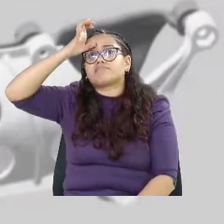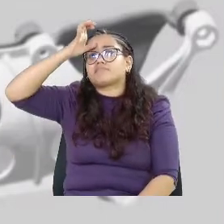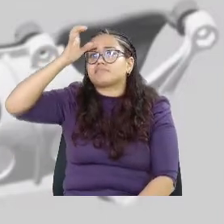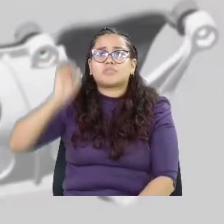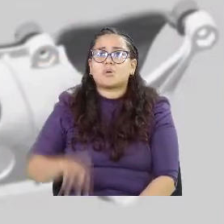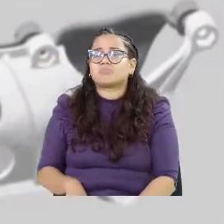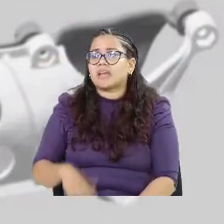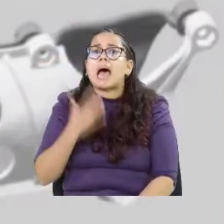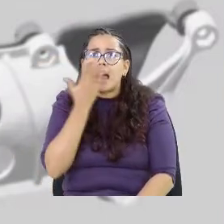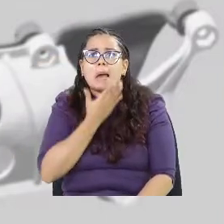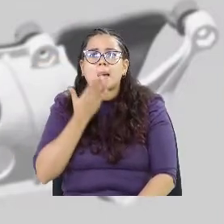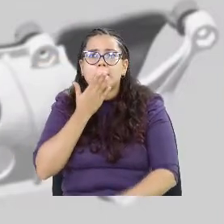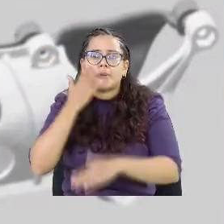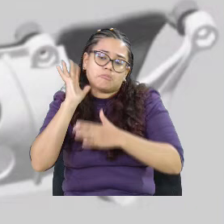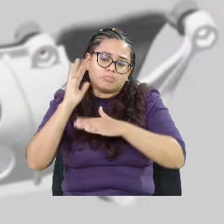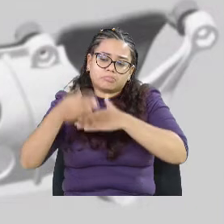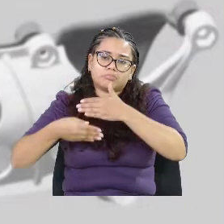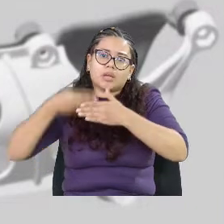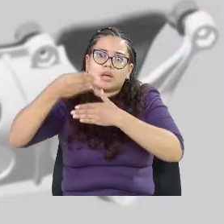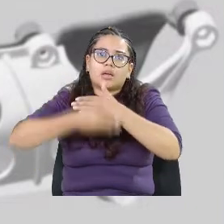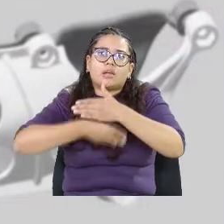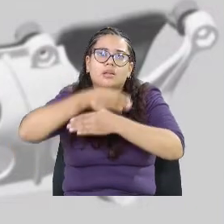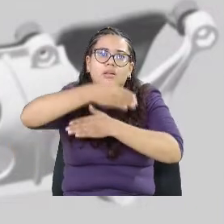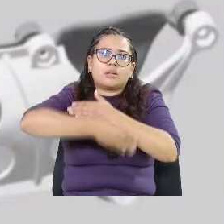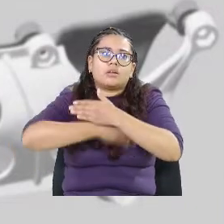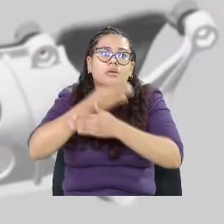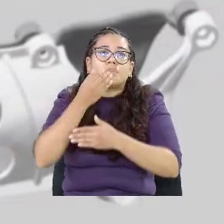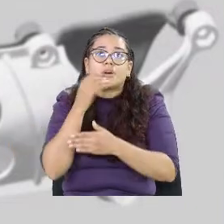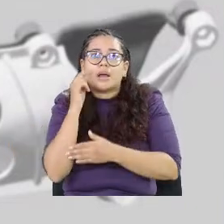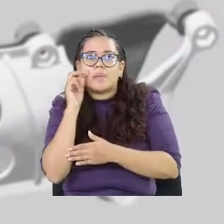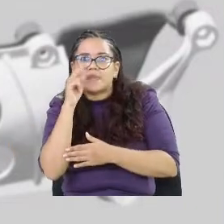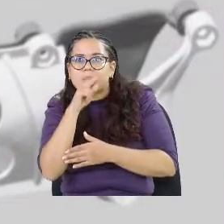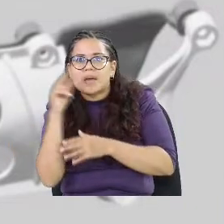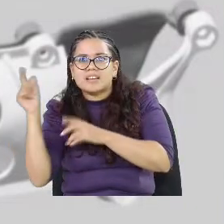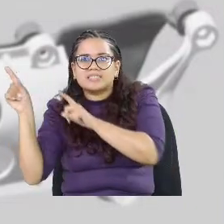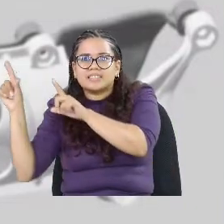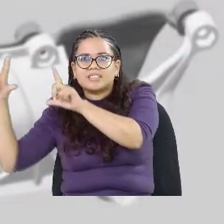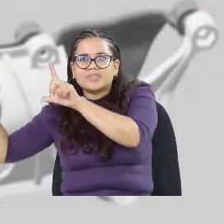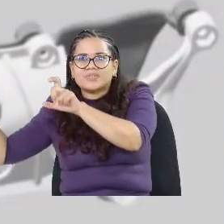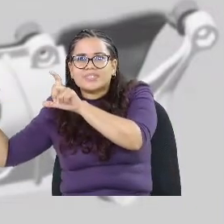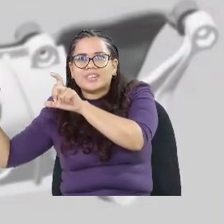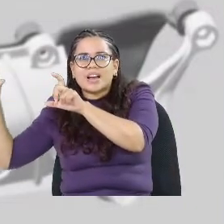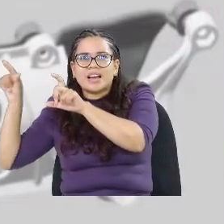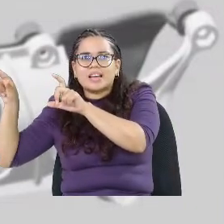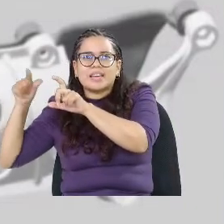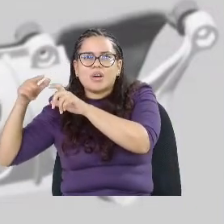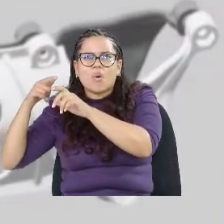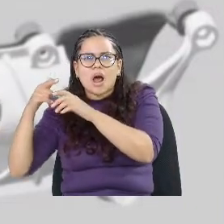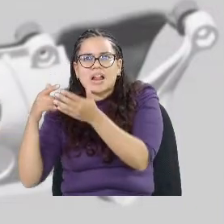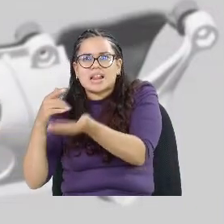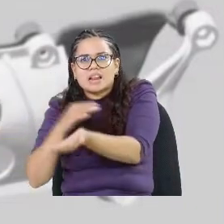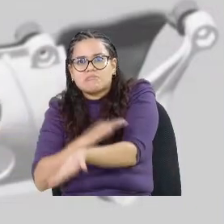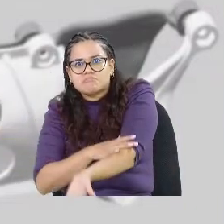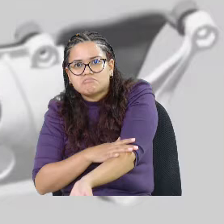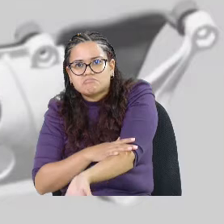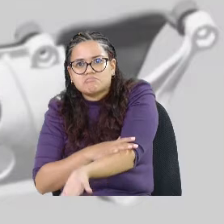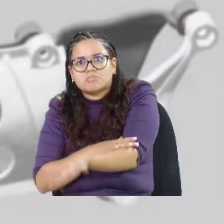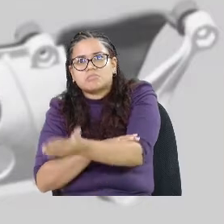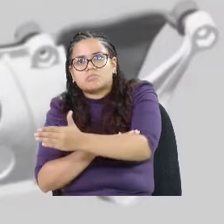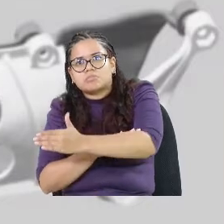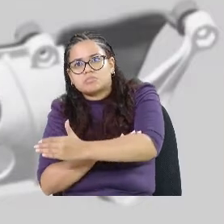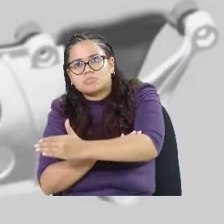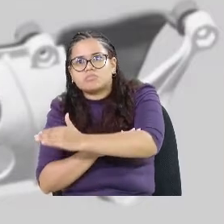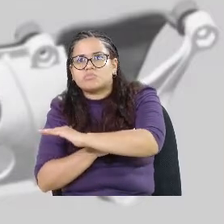ejemplo, el ángulo de la mano o el área donde se